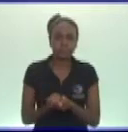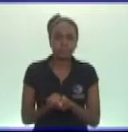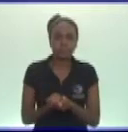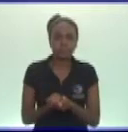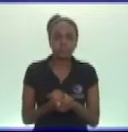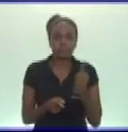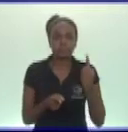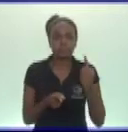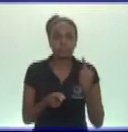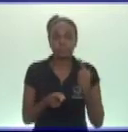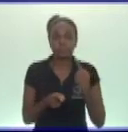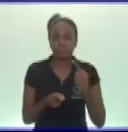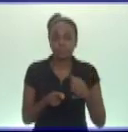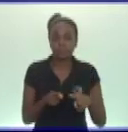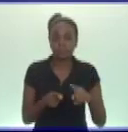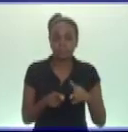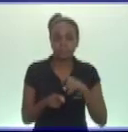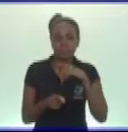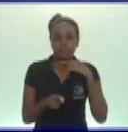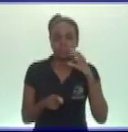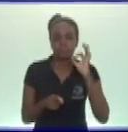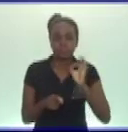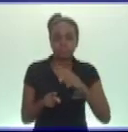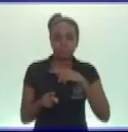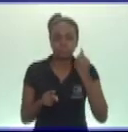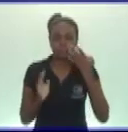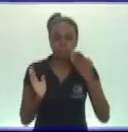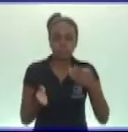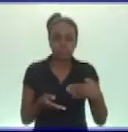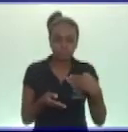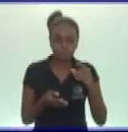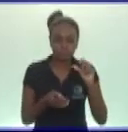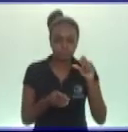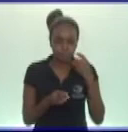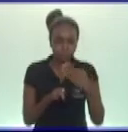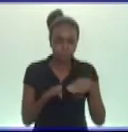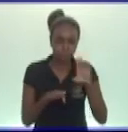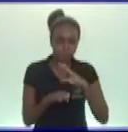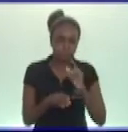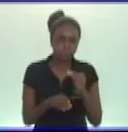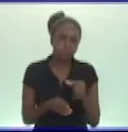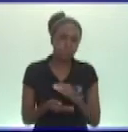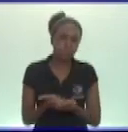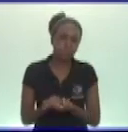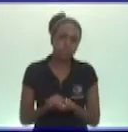confirma precisamente la muerte de Gregorio Sanza.